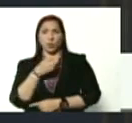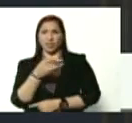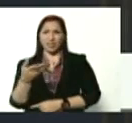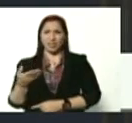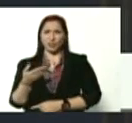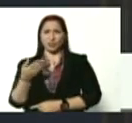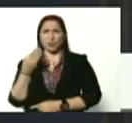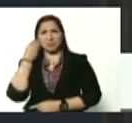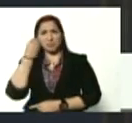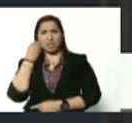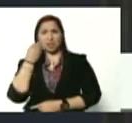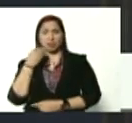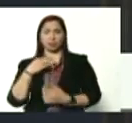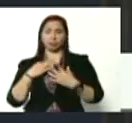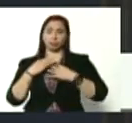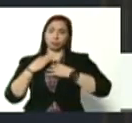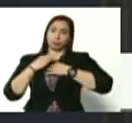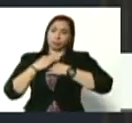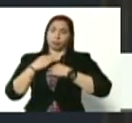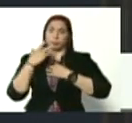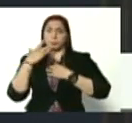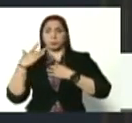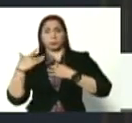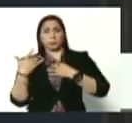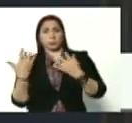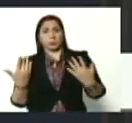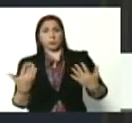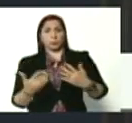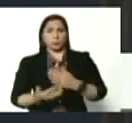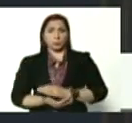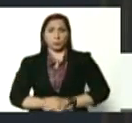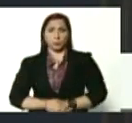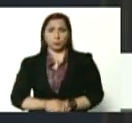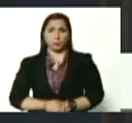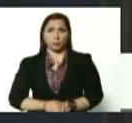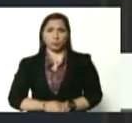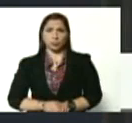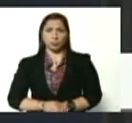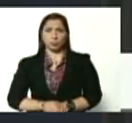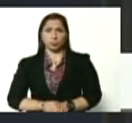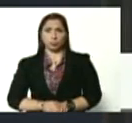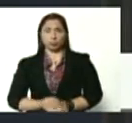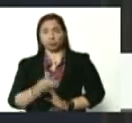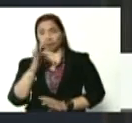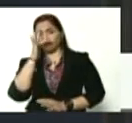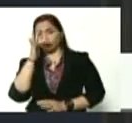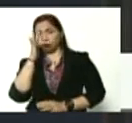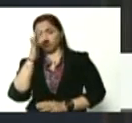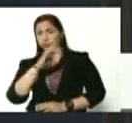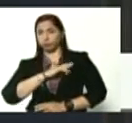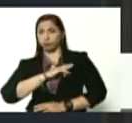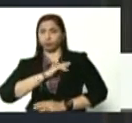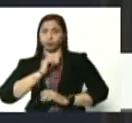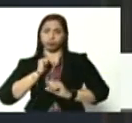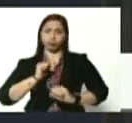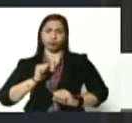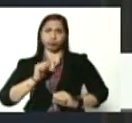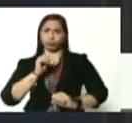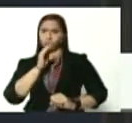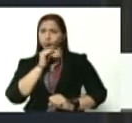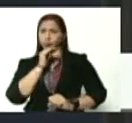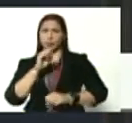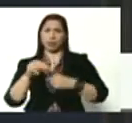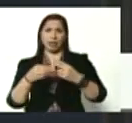son estirados que son de clase pura de raza pura que no tienen